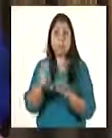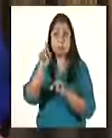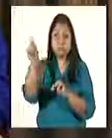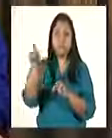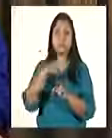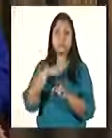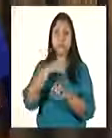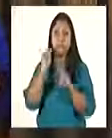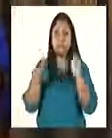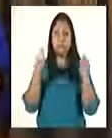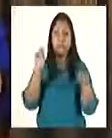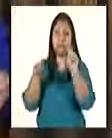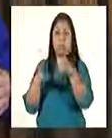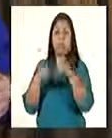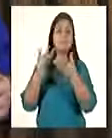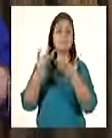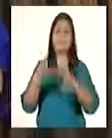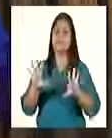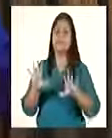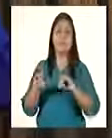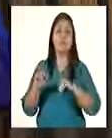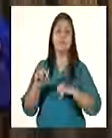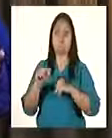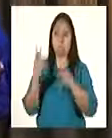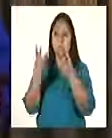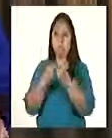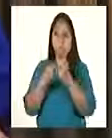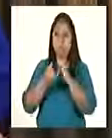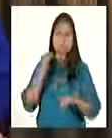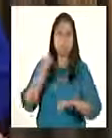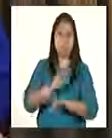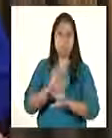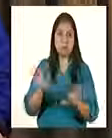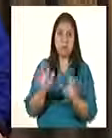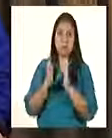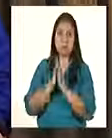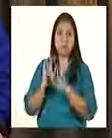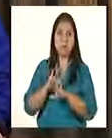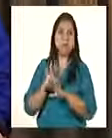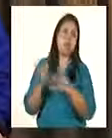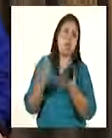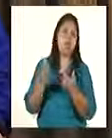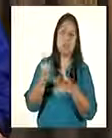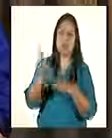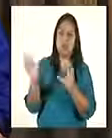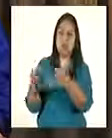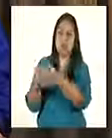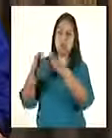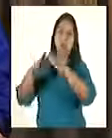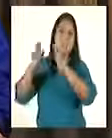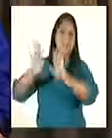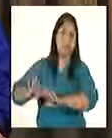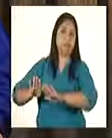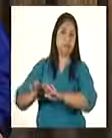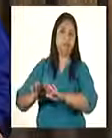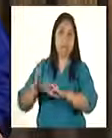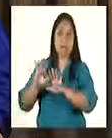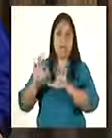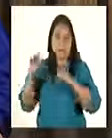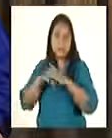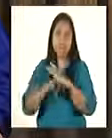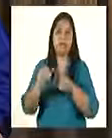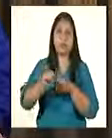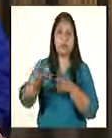han resultado contagiadas ya están terminándose y esperaríamos que con las acciones de aislamiento adentro de la aldea